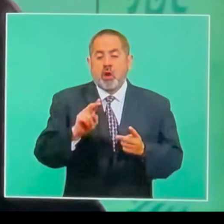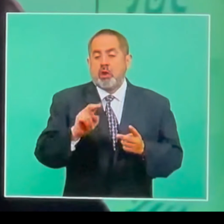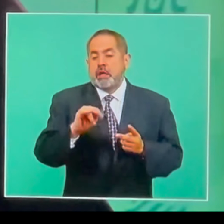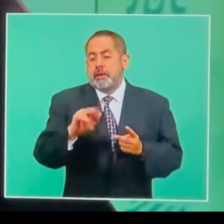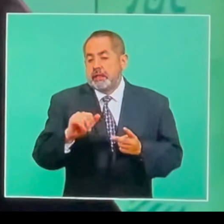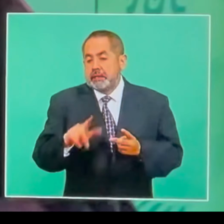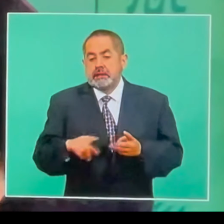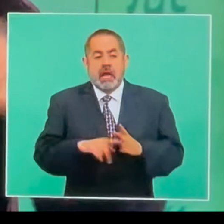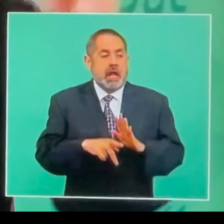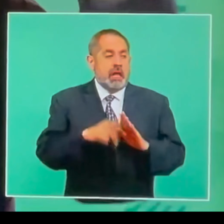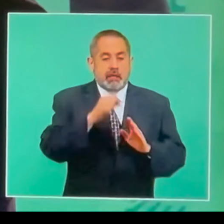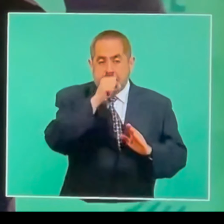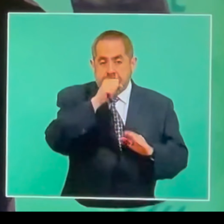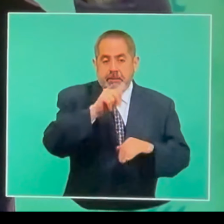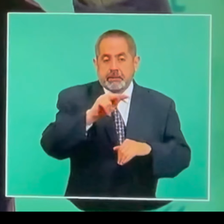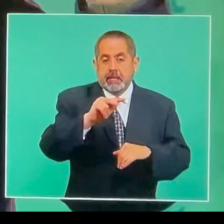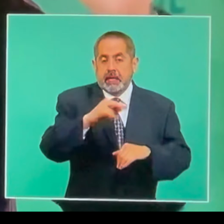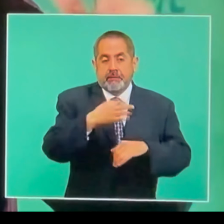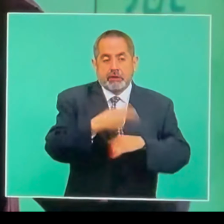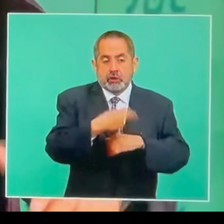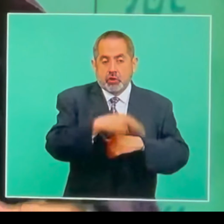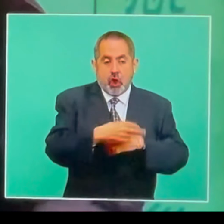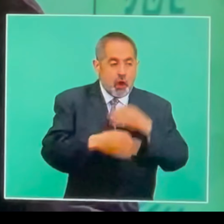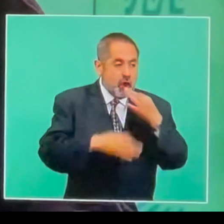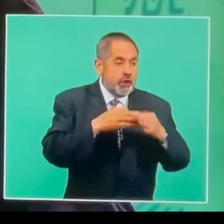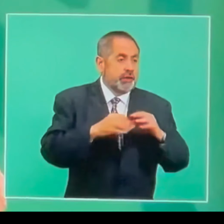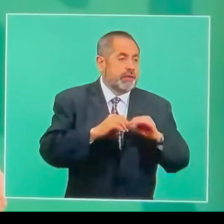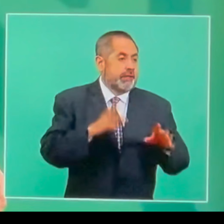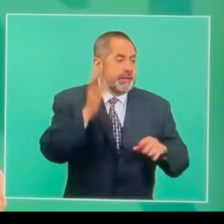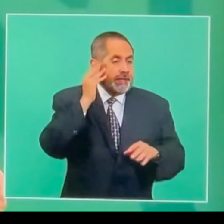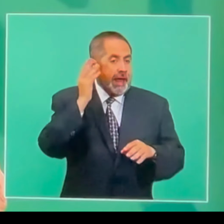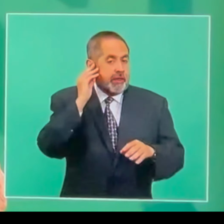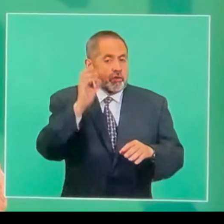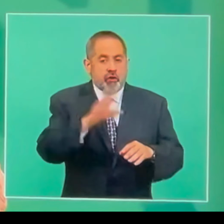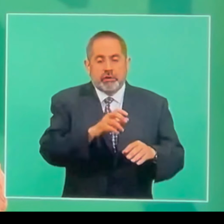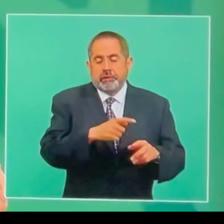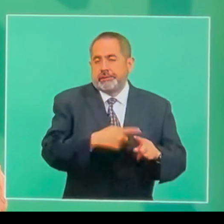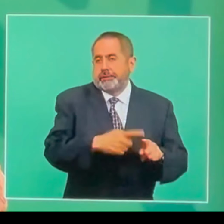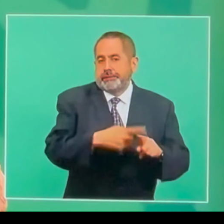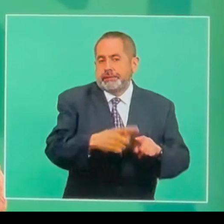y las televisoras y las estaciones de radio,